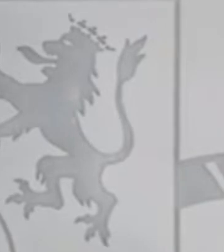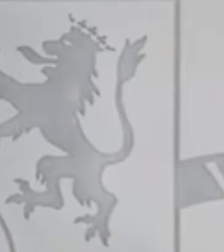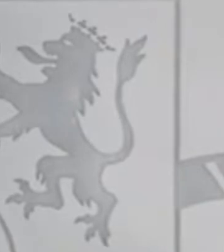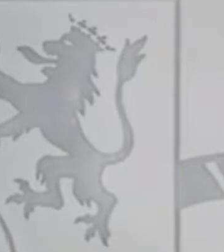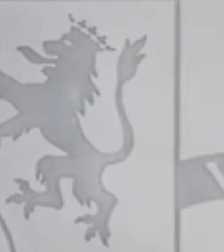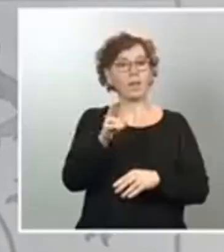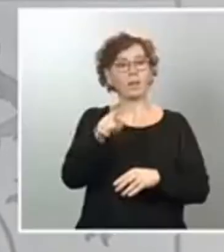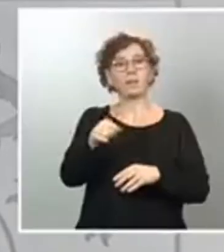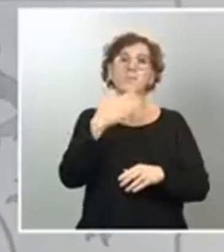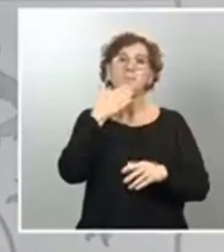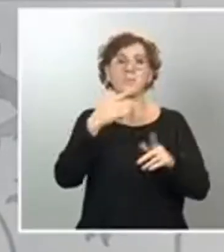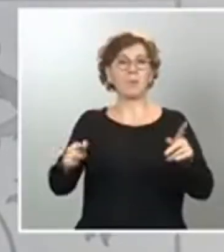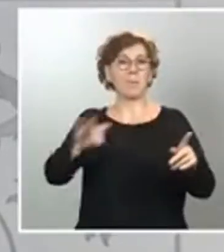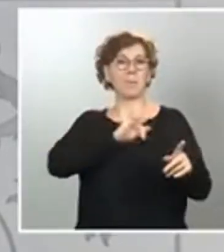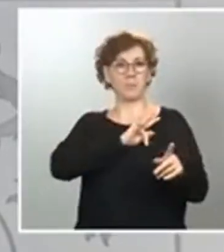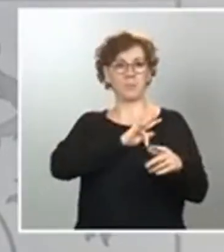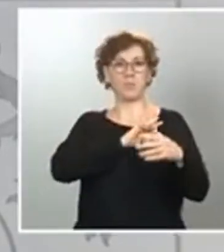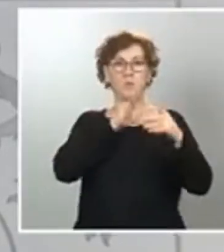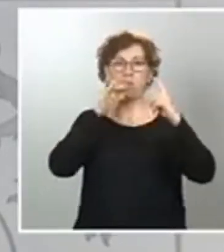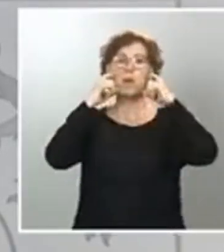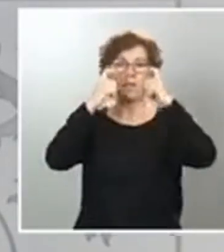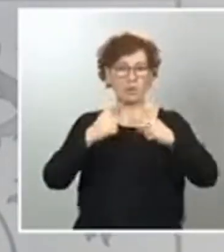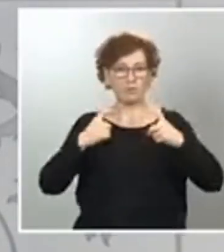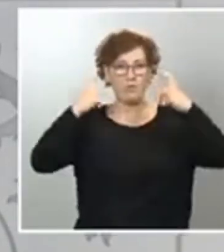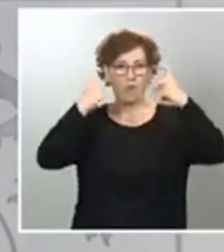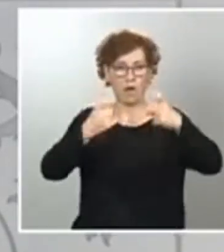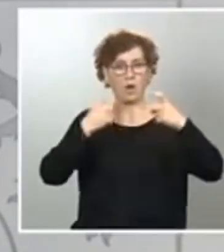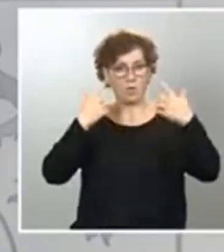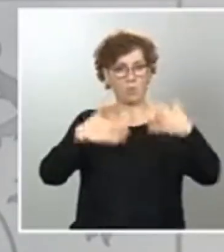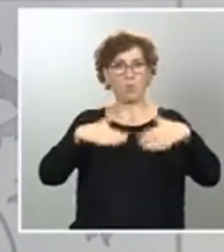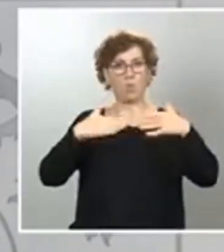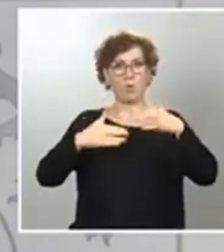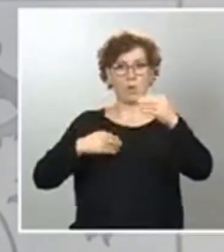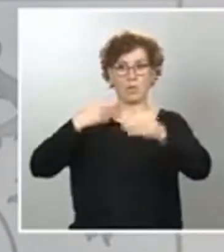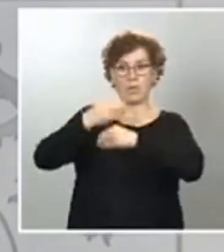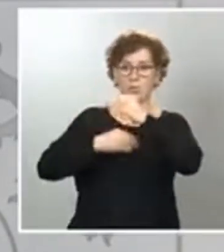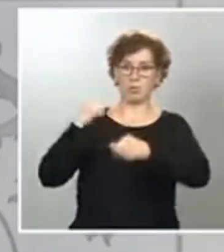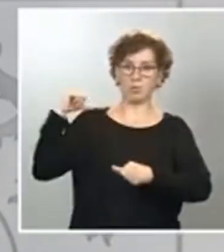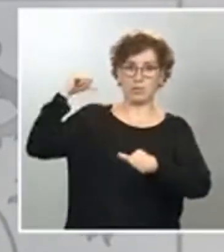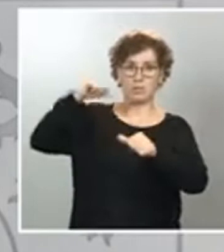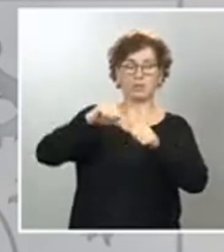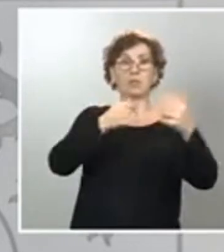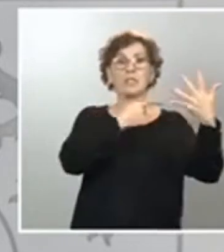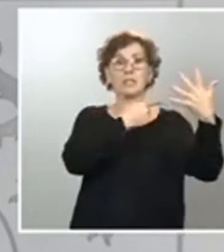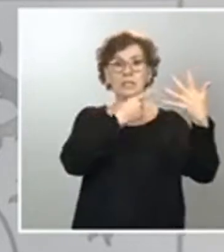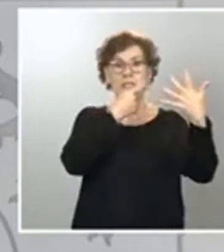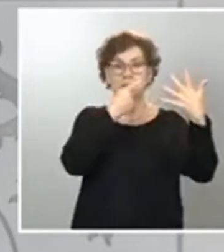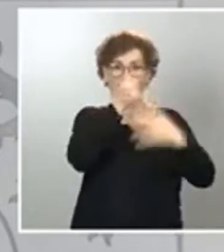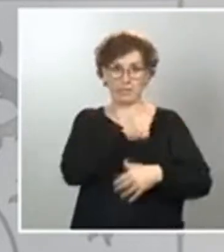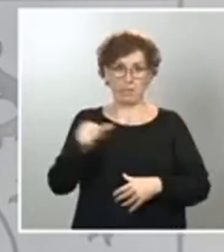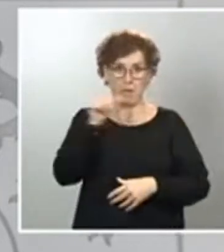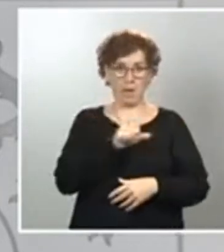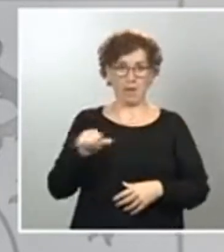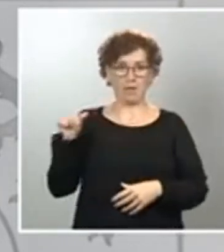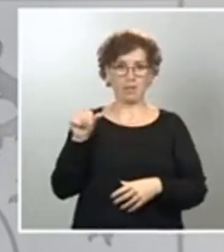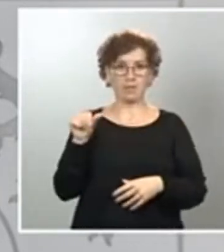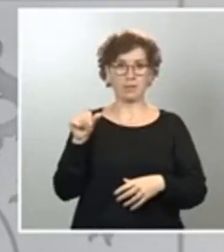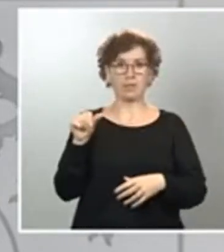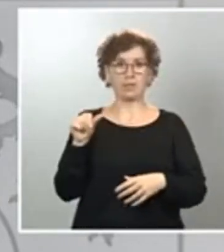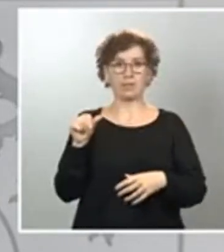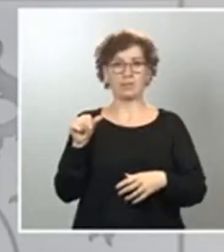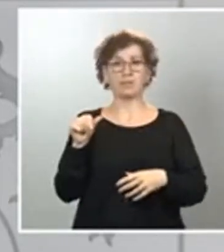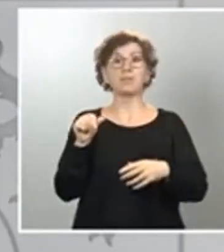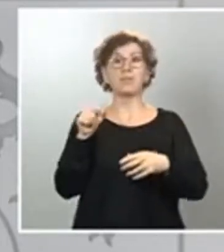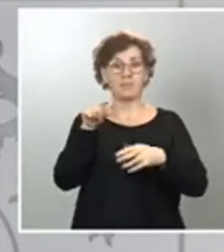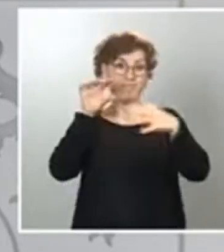al gigantesco esfuerzo colectivo que hemos librado en las últimas 6 semanas. En ese sentido, van las cifras de nuevos contagios y